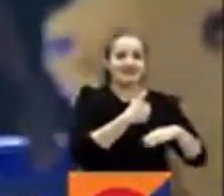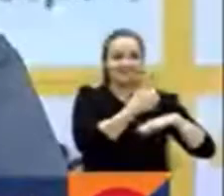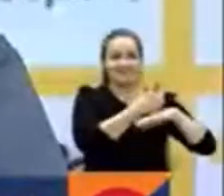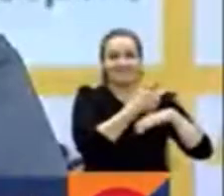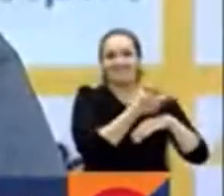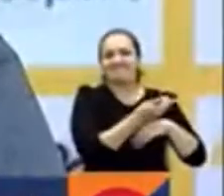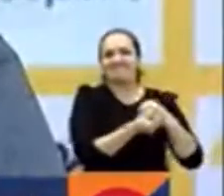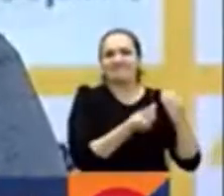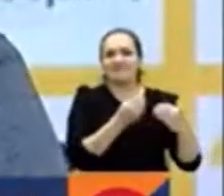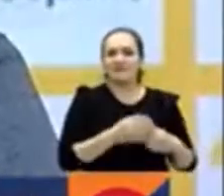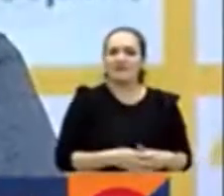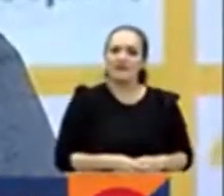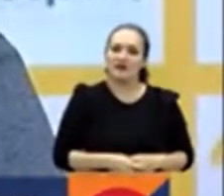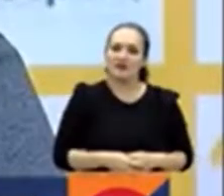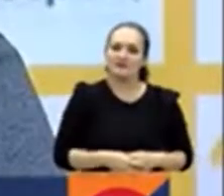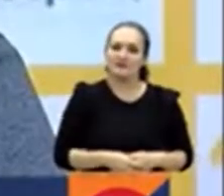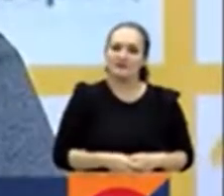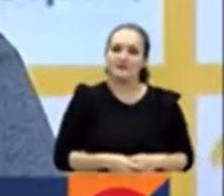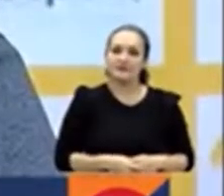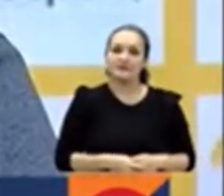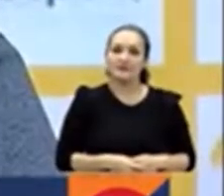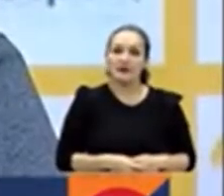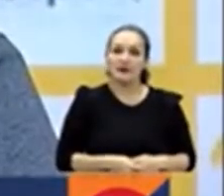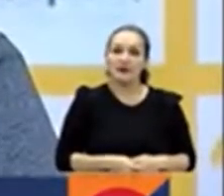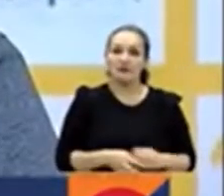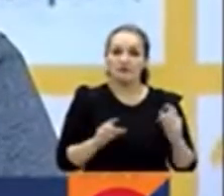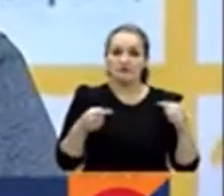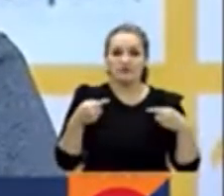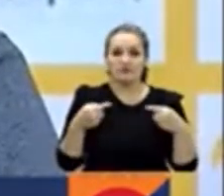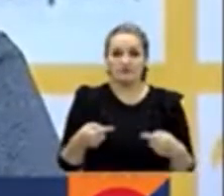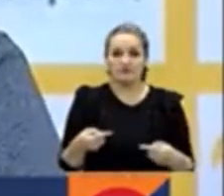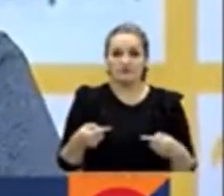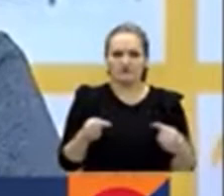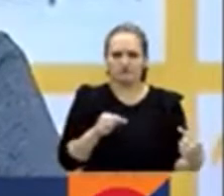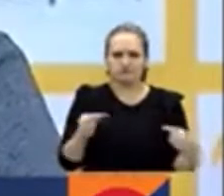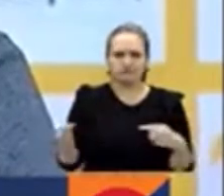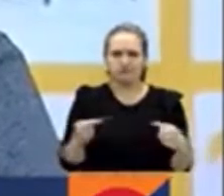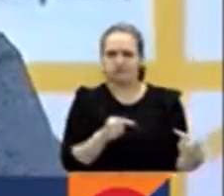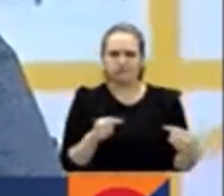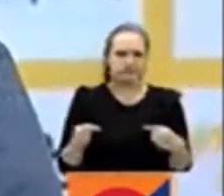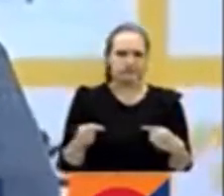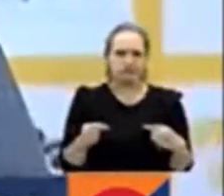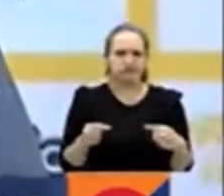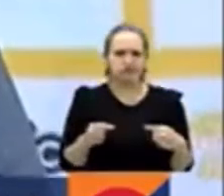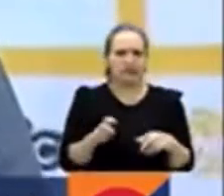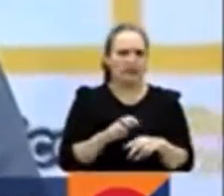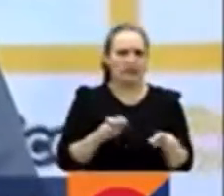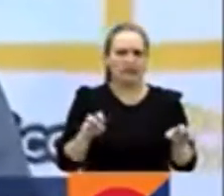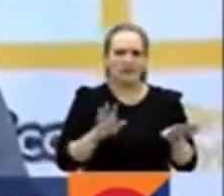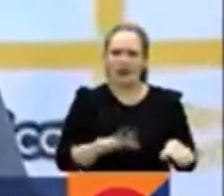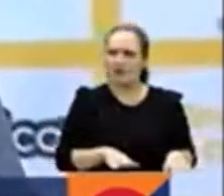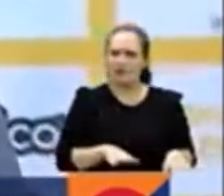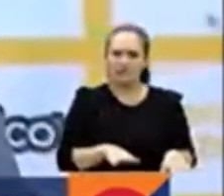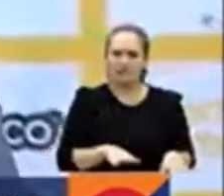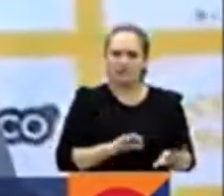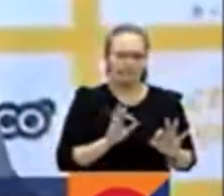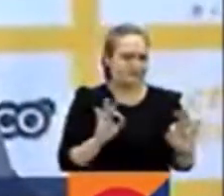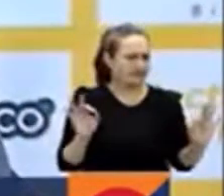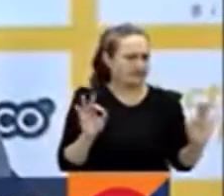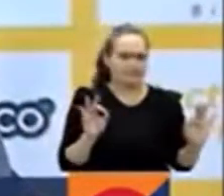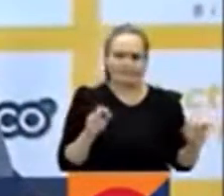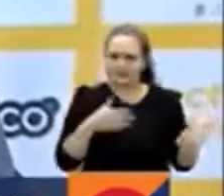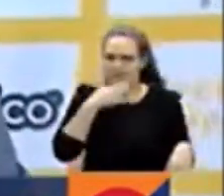describir. Es el partido con el rendimiento más bajo. Por lo menos